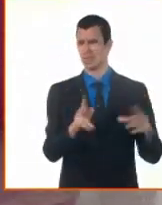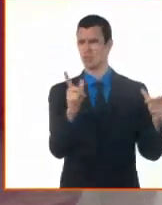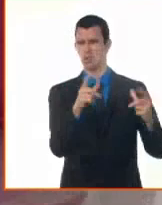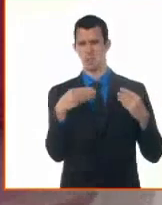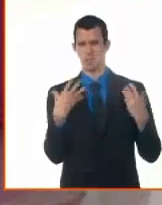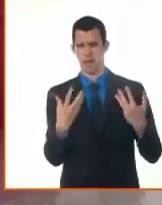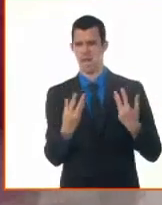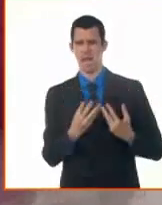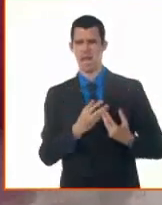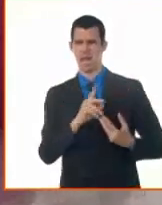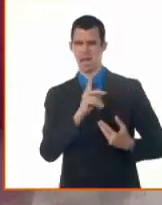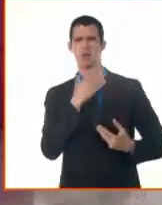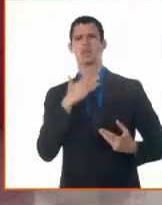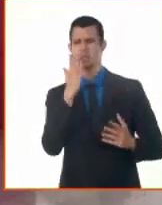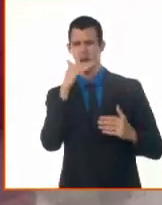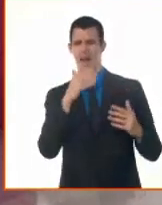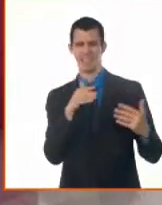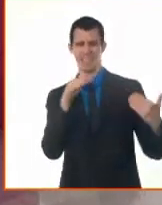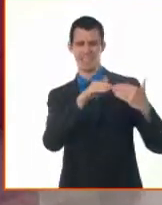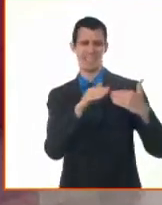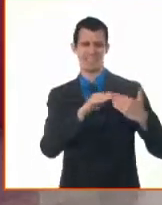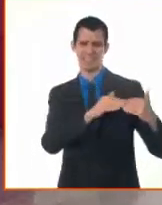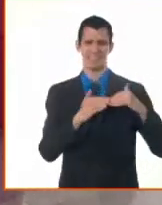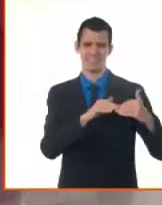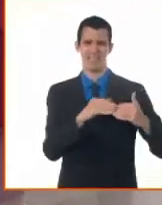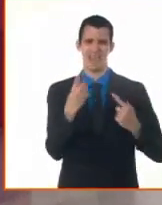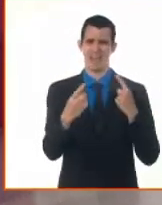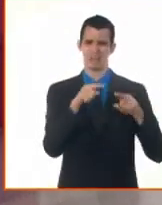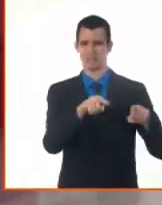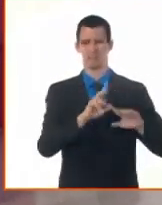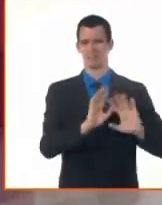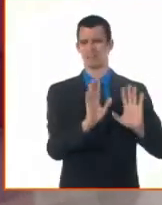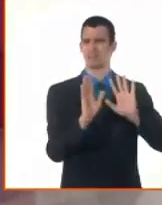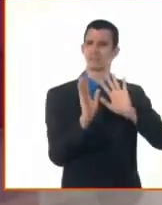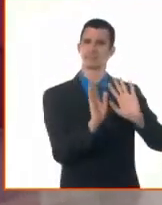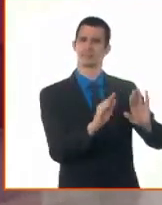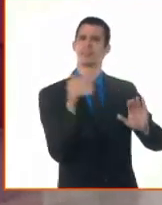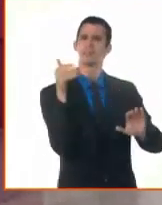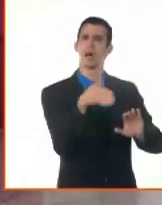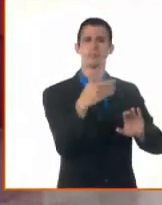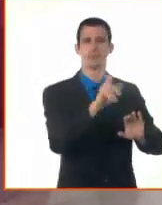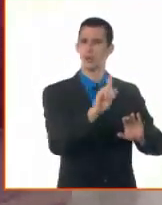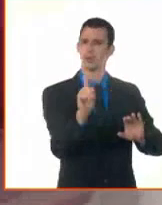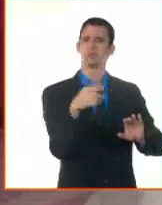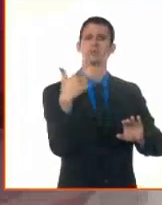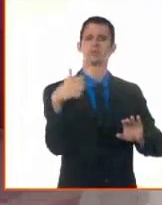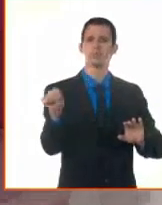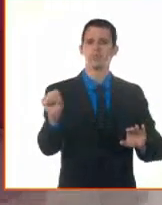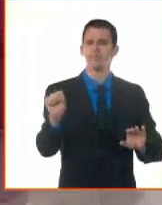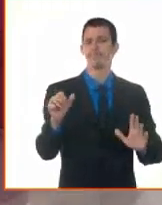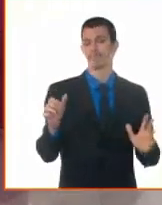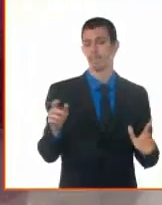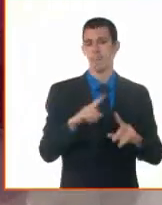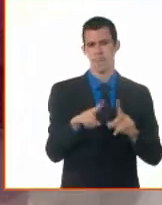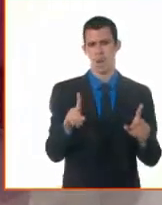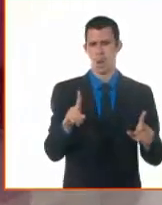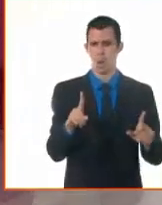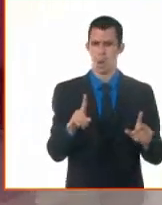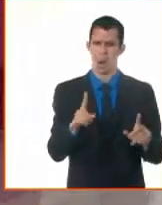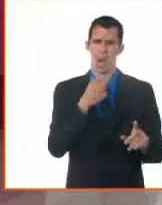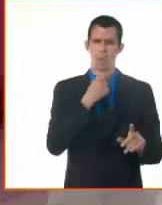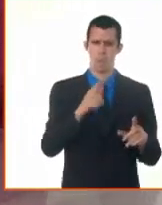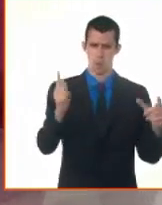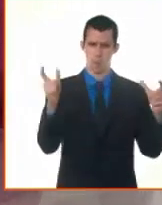ideológicas a pesar de muchas diferencias los países de la región se han sabido poner de acuerdo